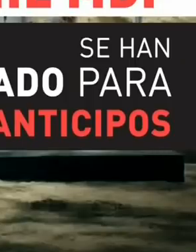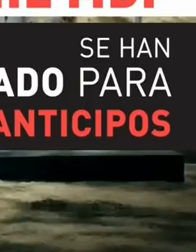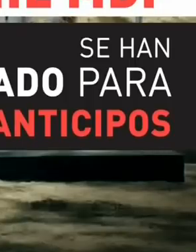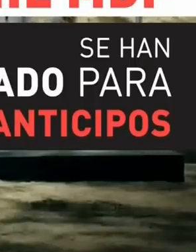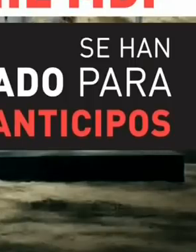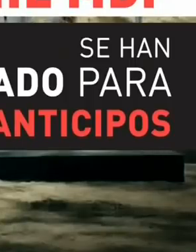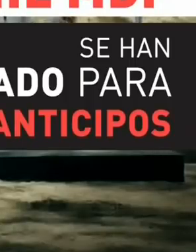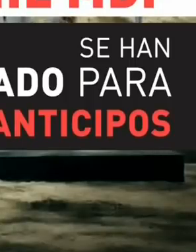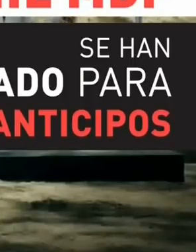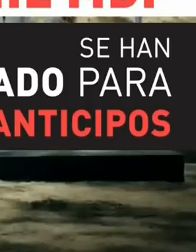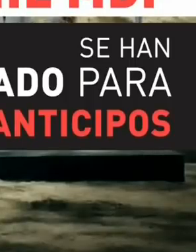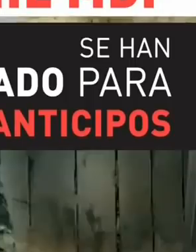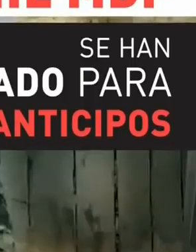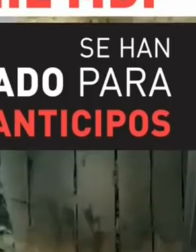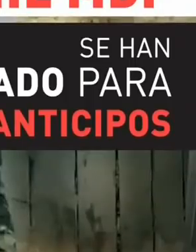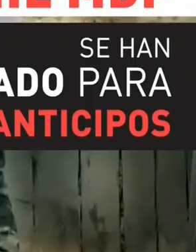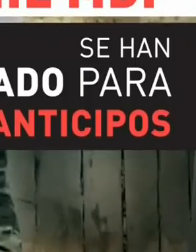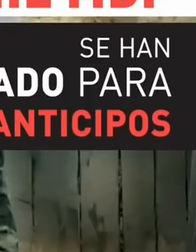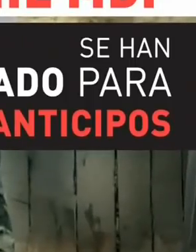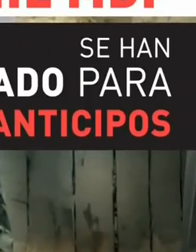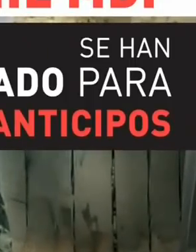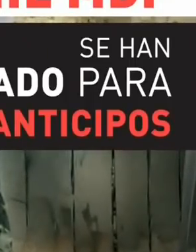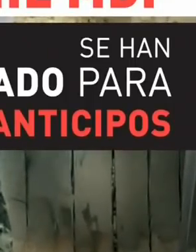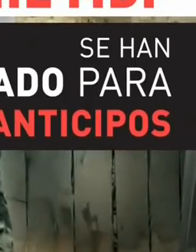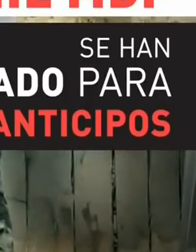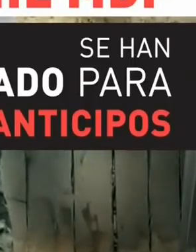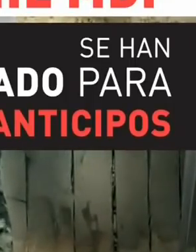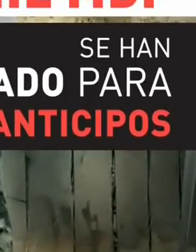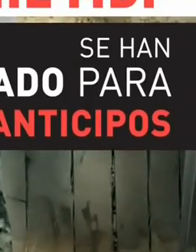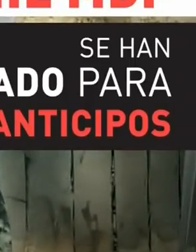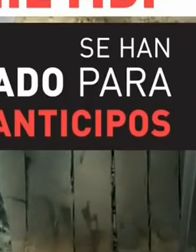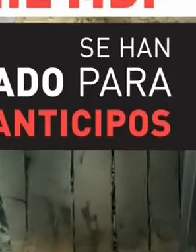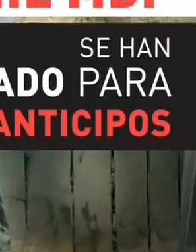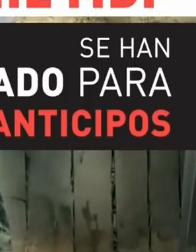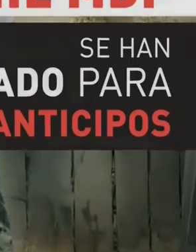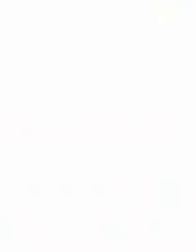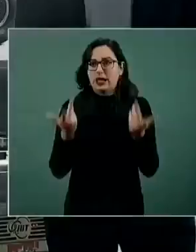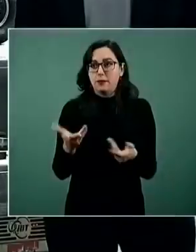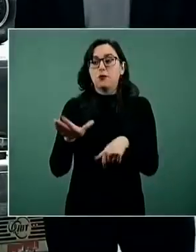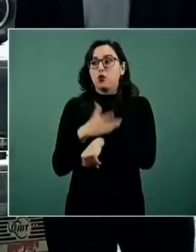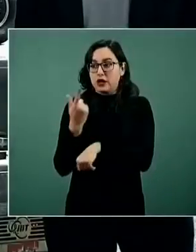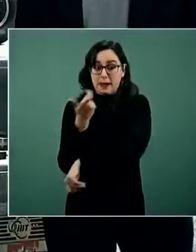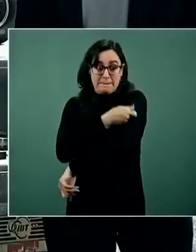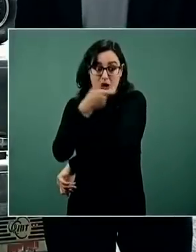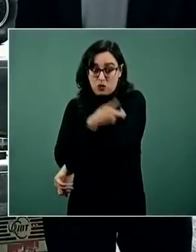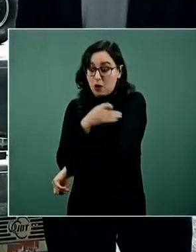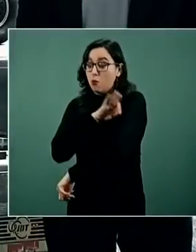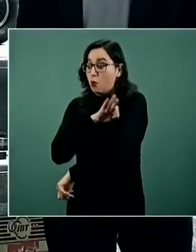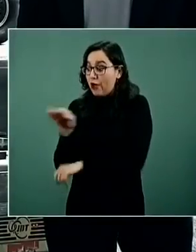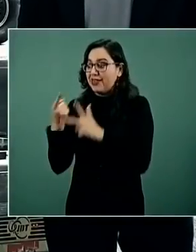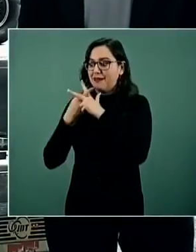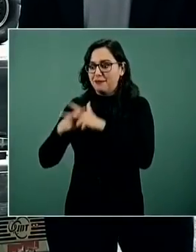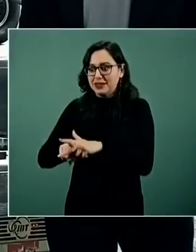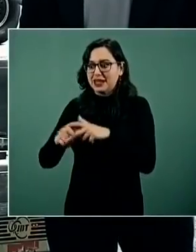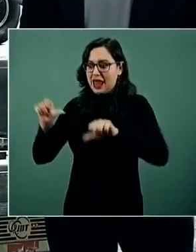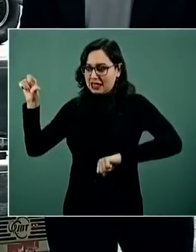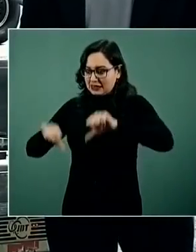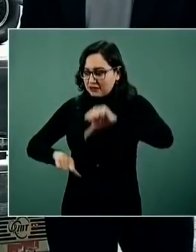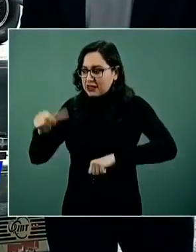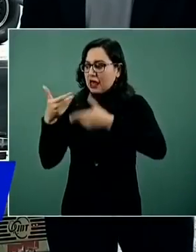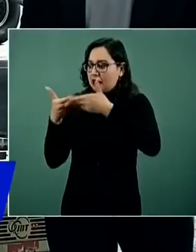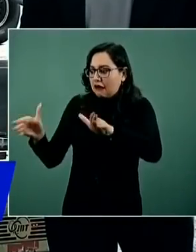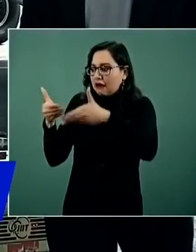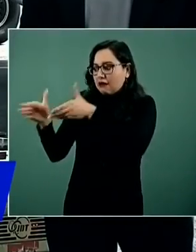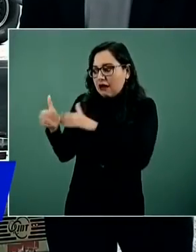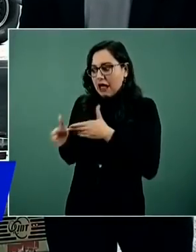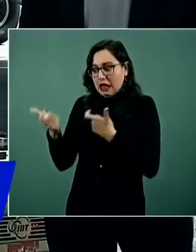y 6,000 millones de pesos para el pago de los anticipos de los lotes de vacunas. Si hubiera disponibilidades adicionales de